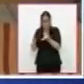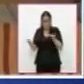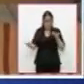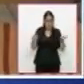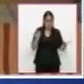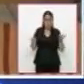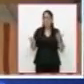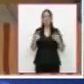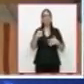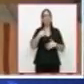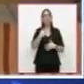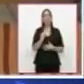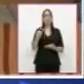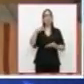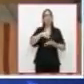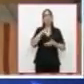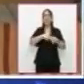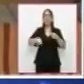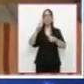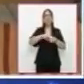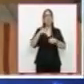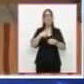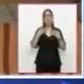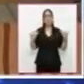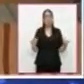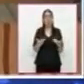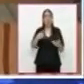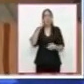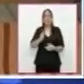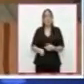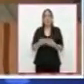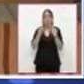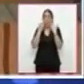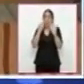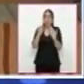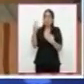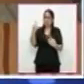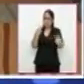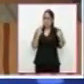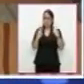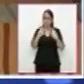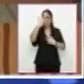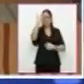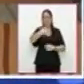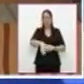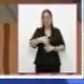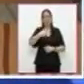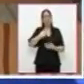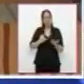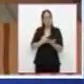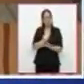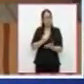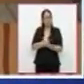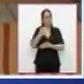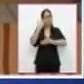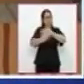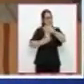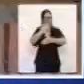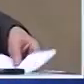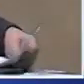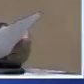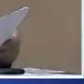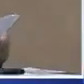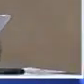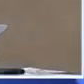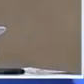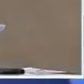y decidimos qué queremos para nuestro país. Entonces creo que todos tenemos que estar involucrados en los procesos electorales. ¿Algo más que no te haya preguntado y que